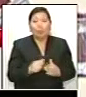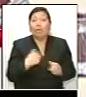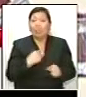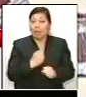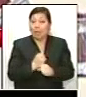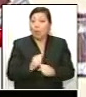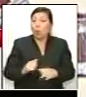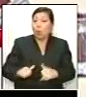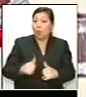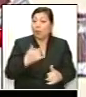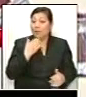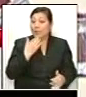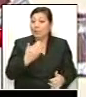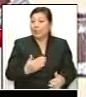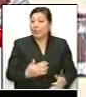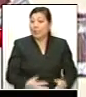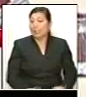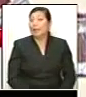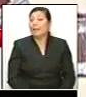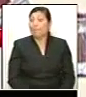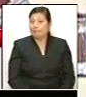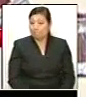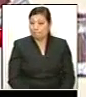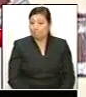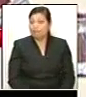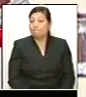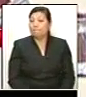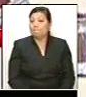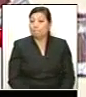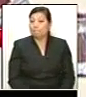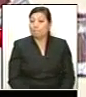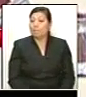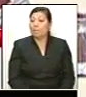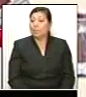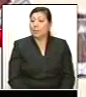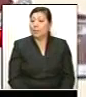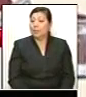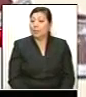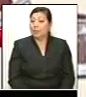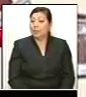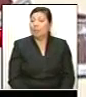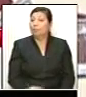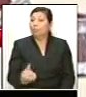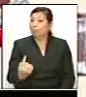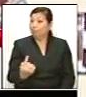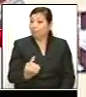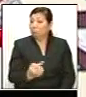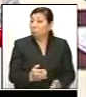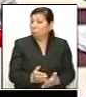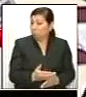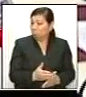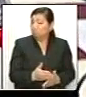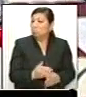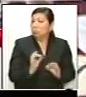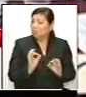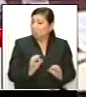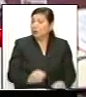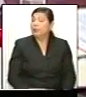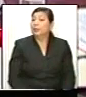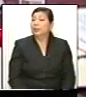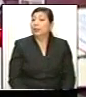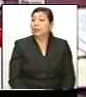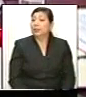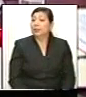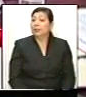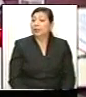en esa línea. Gracias, presidente. Muchas gracias, congresista León. Quiero que sepan que nosotros compartimos el pesar,